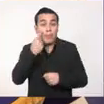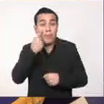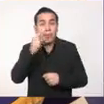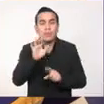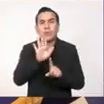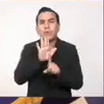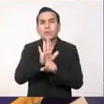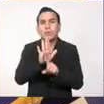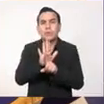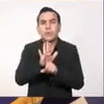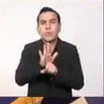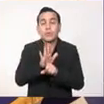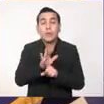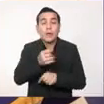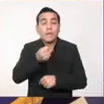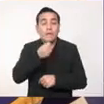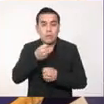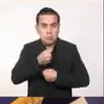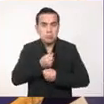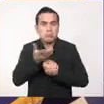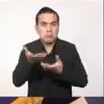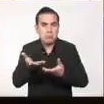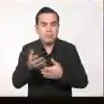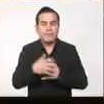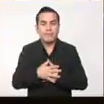sus pronunciamientos.